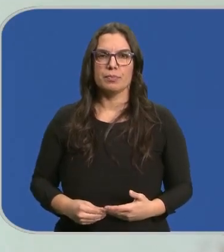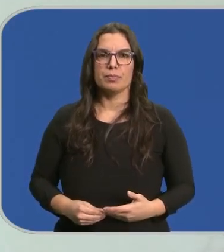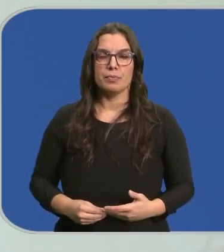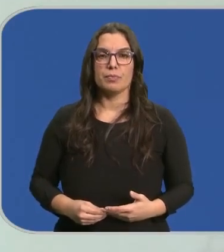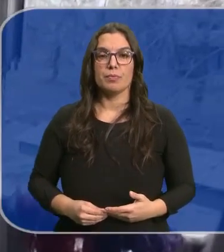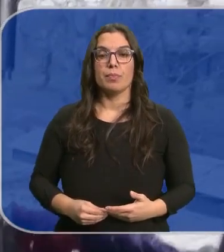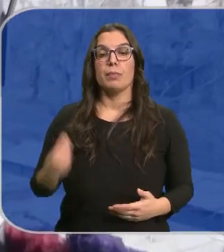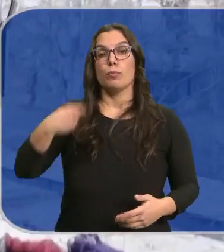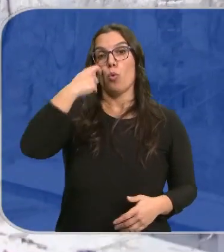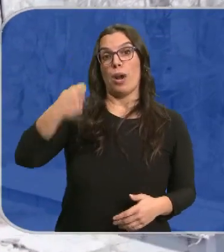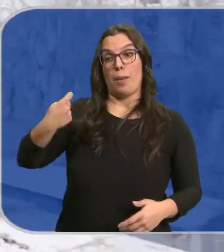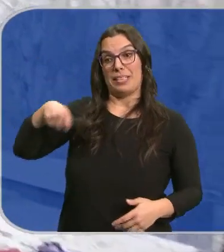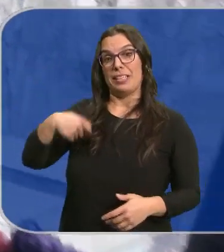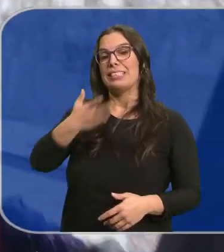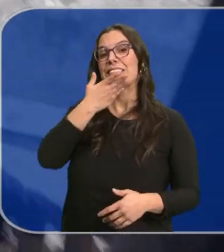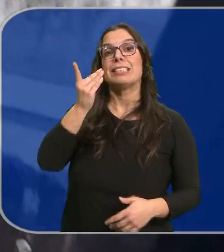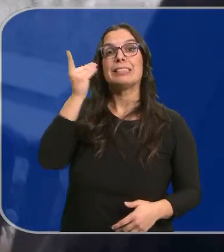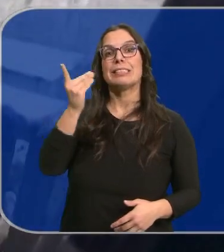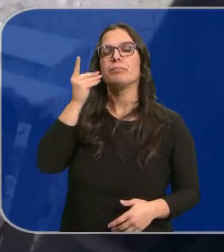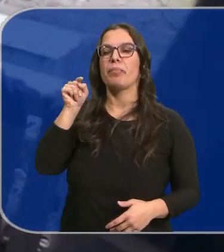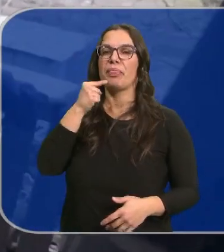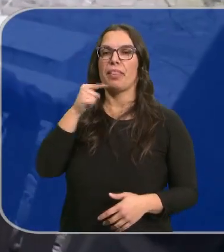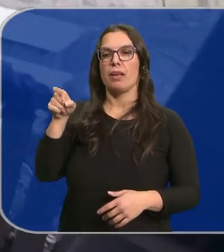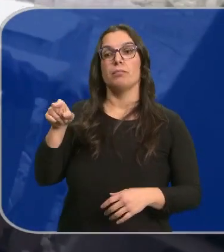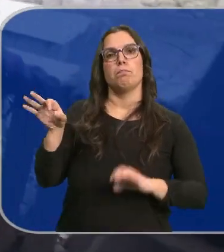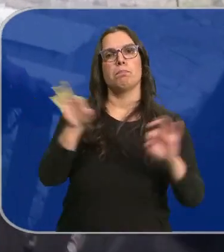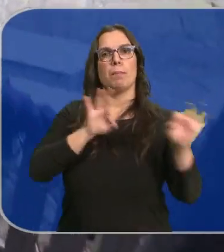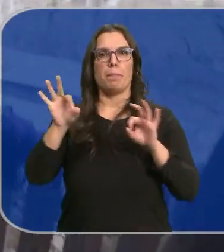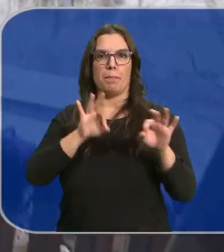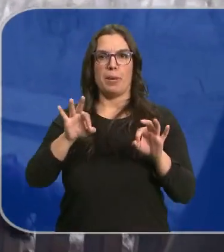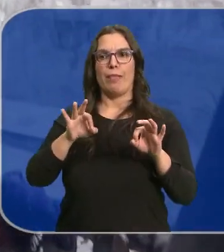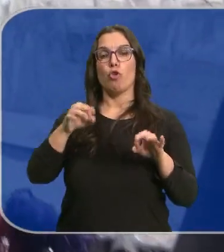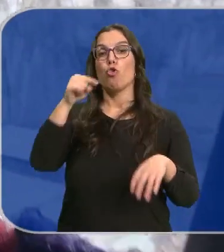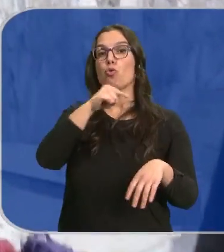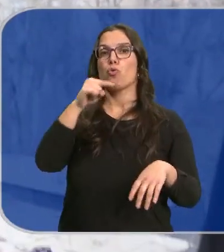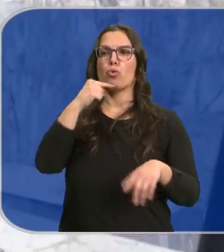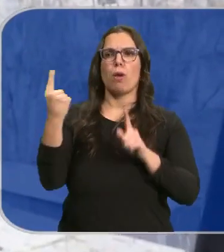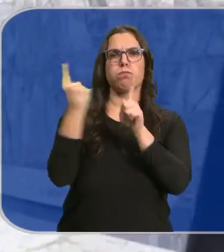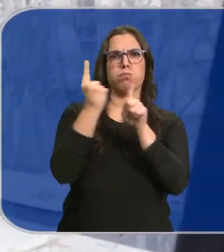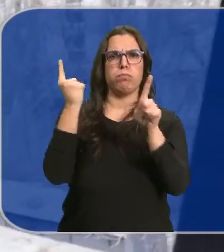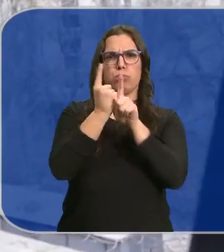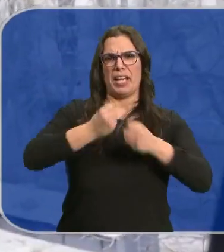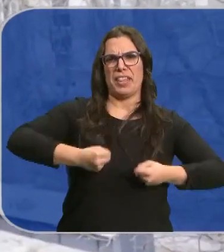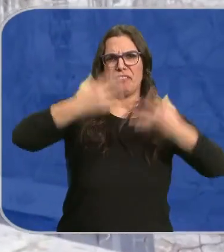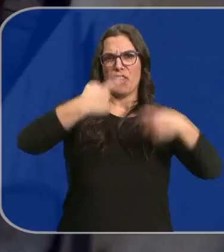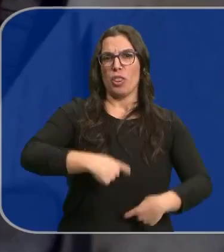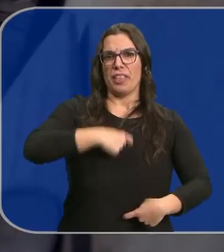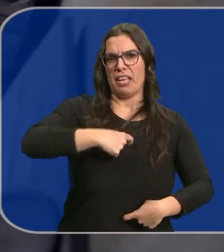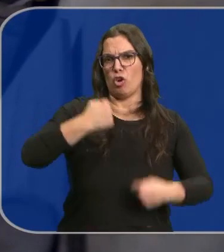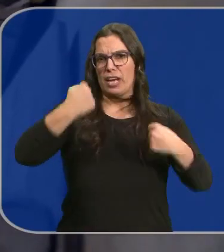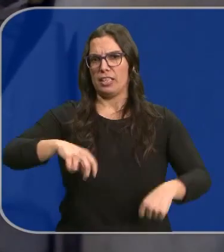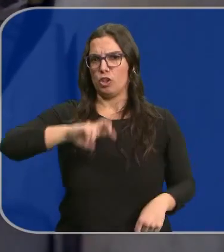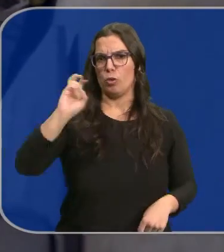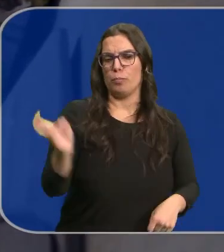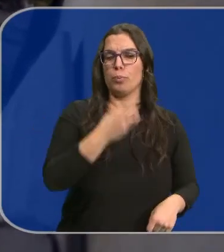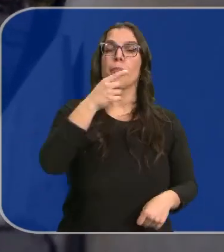Y en Ucrania, su presidente ha advertido a la población de que Rusia se prepara para nuevos ataques contra infraestructuras civiles y energéticas. La situación ha